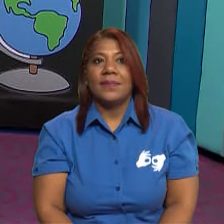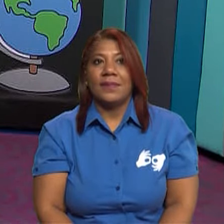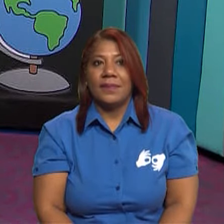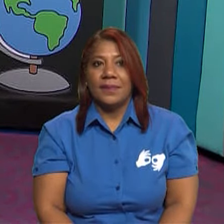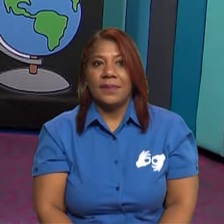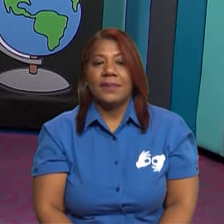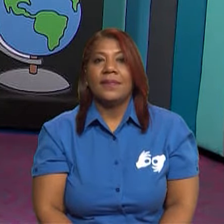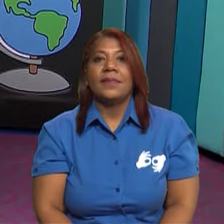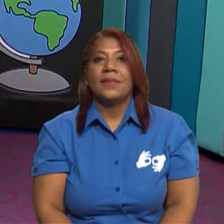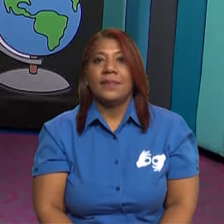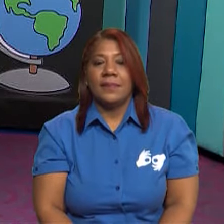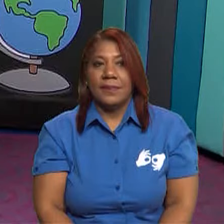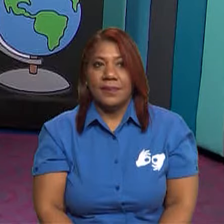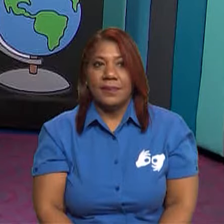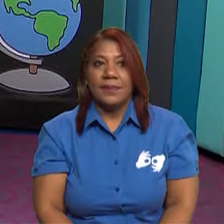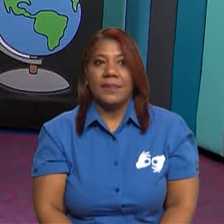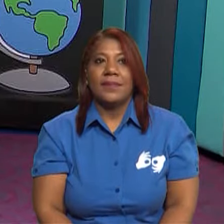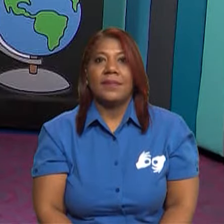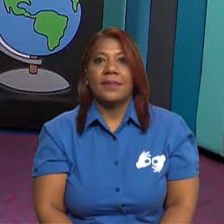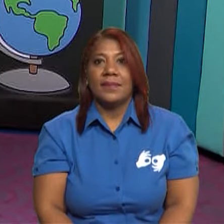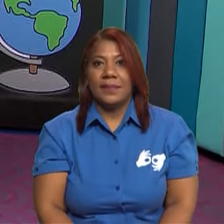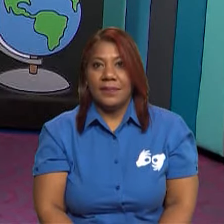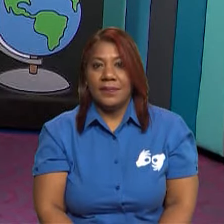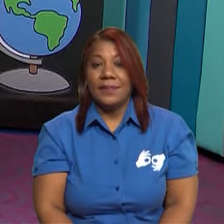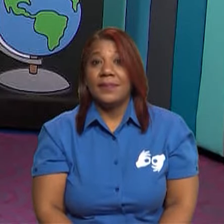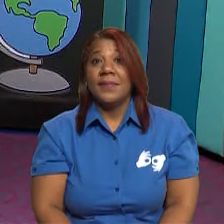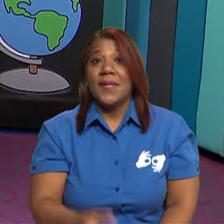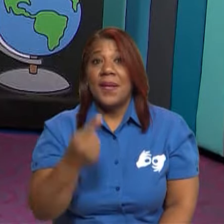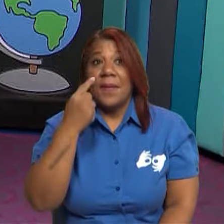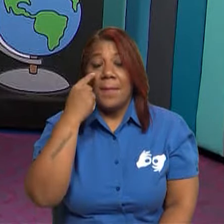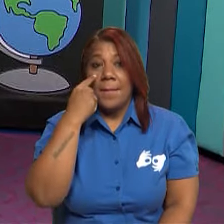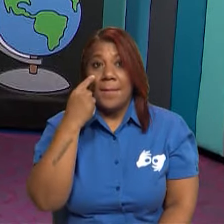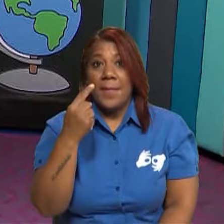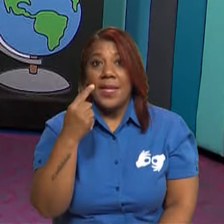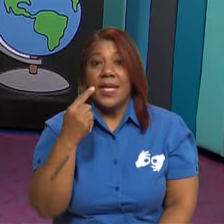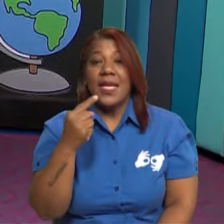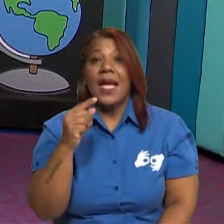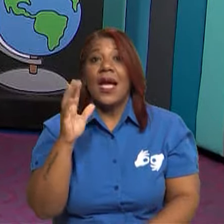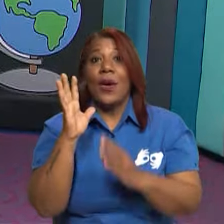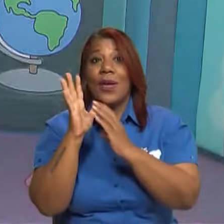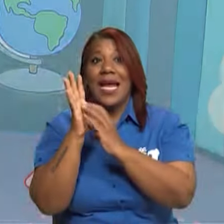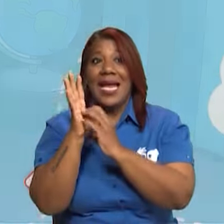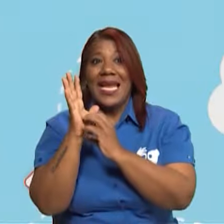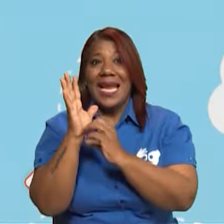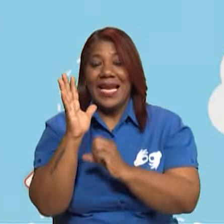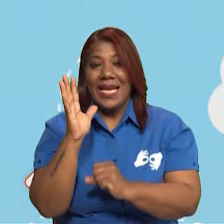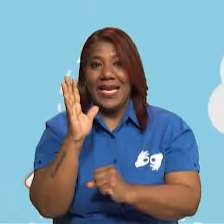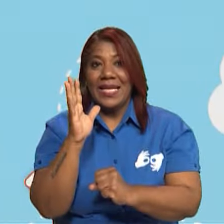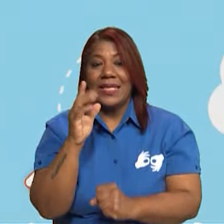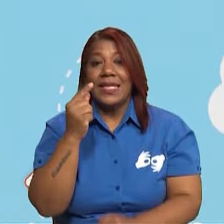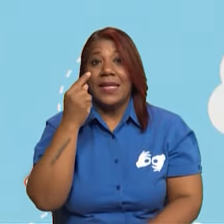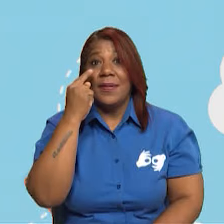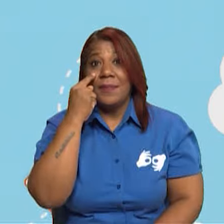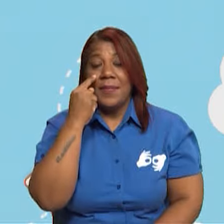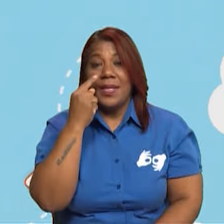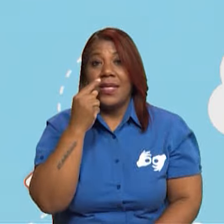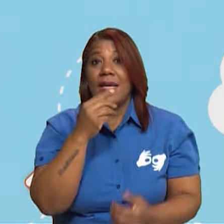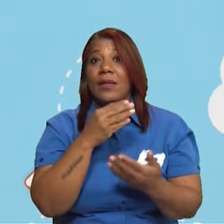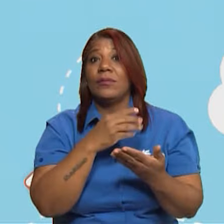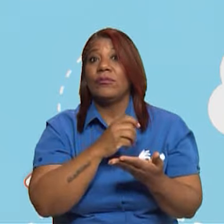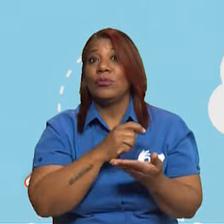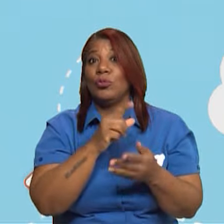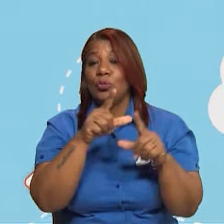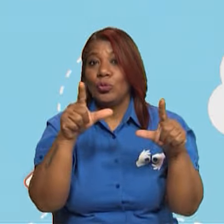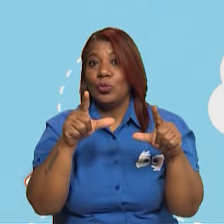Carmen? Avancemos entonces con el ejemplo de las restas de decenas, porque colocamos en una librería tenían